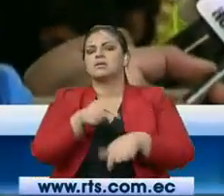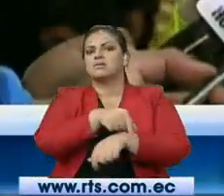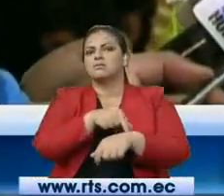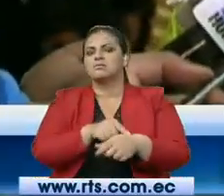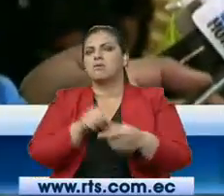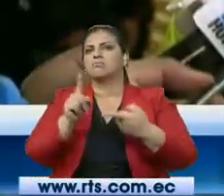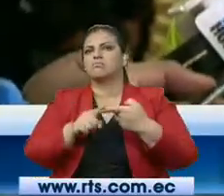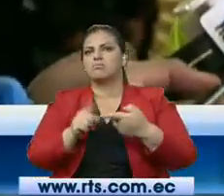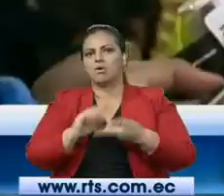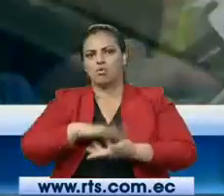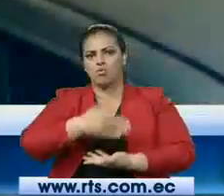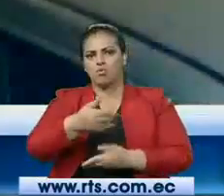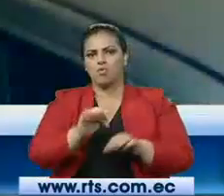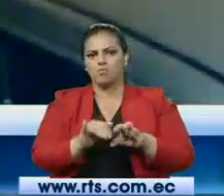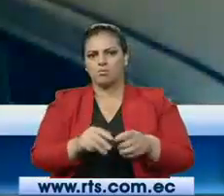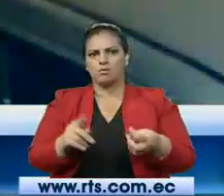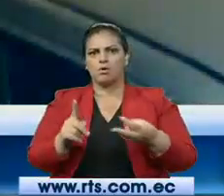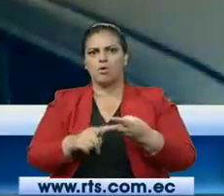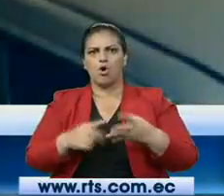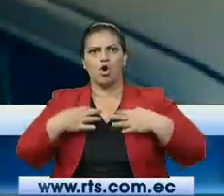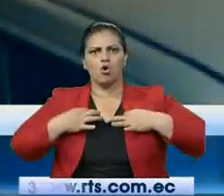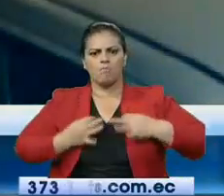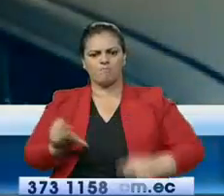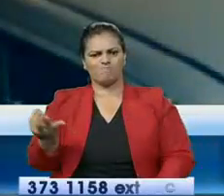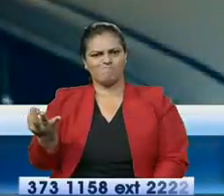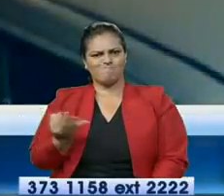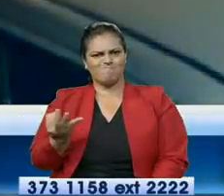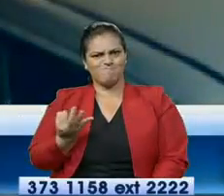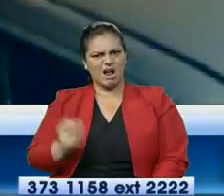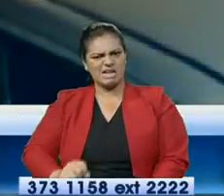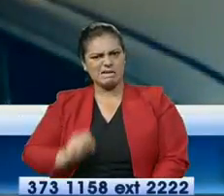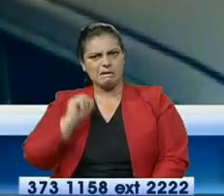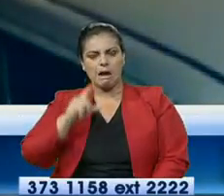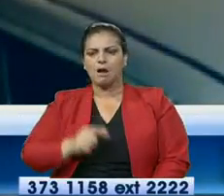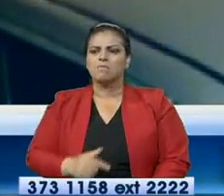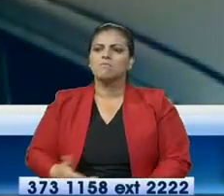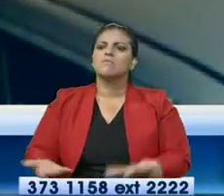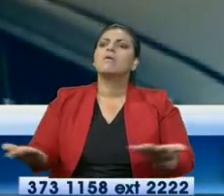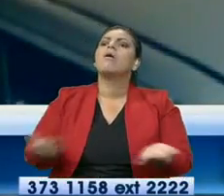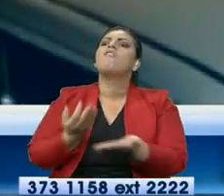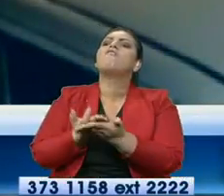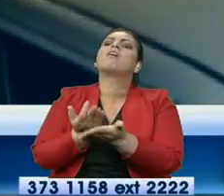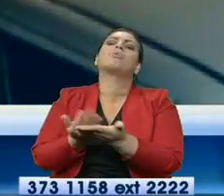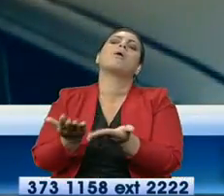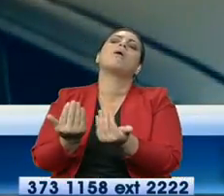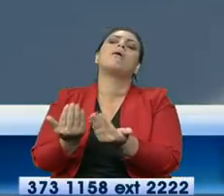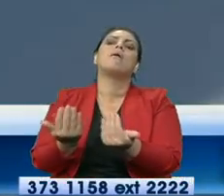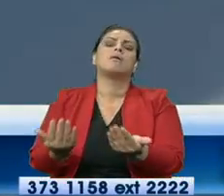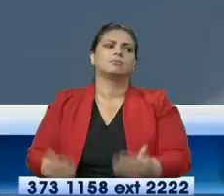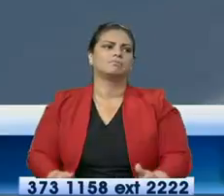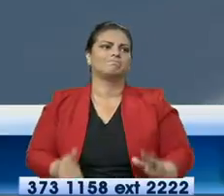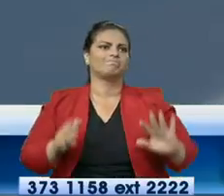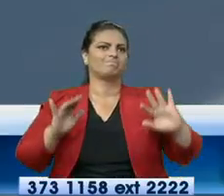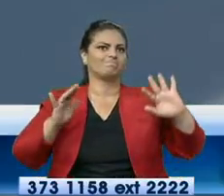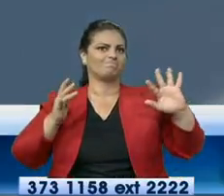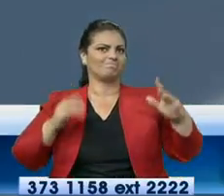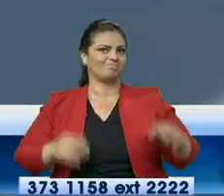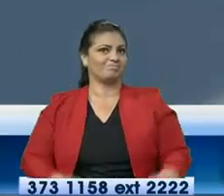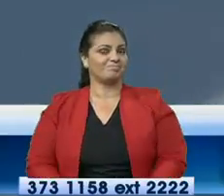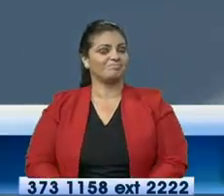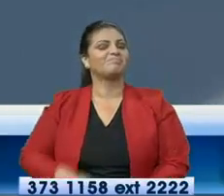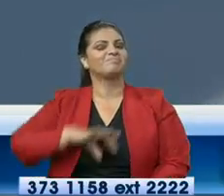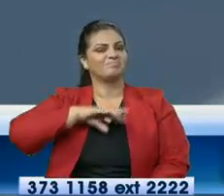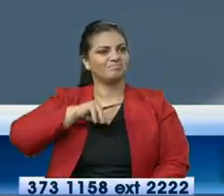tiene ningún tipo de justificación. Entre los elementos claves para identificar a los integrantes de la supuesta organización delictiva, las imágenes de las cámaras